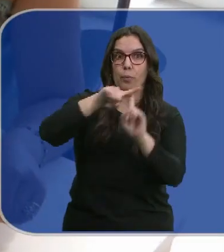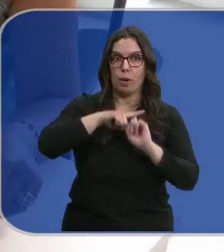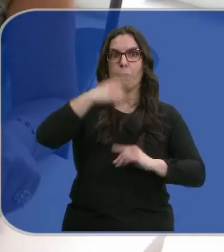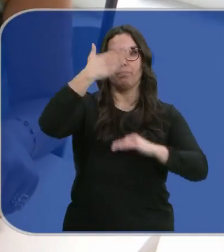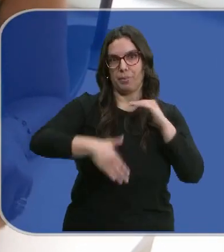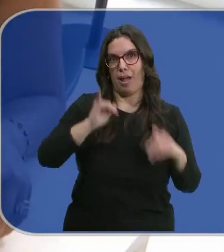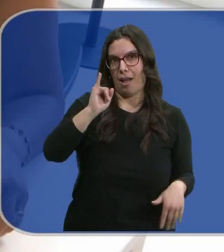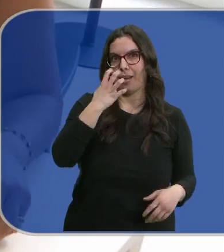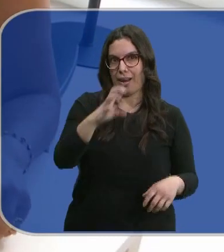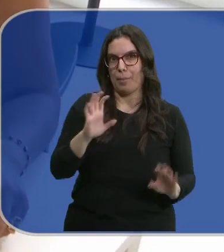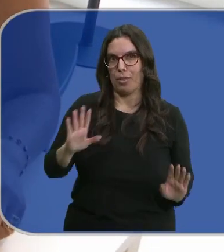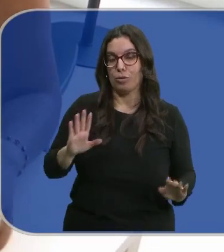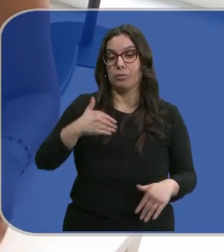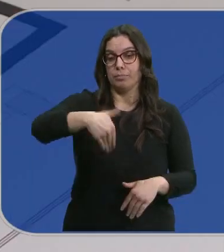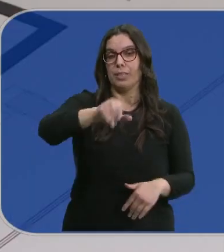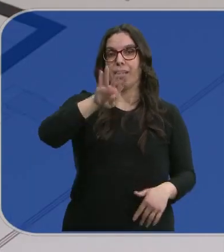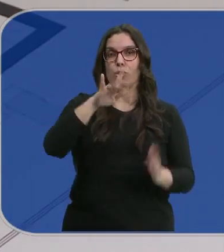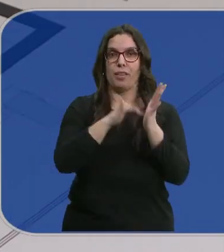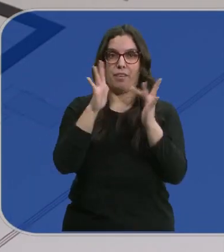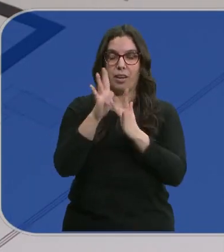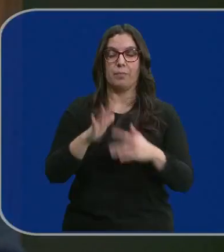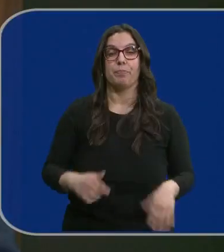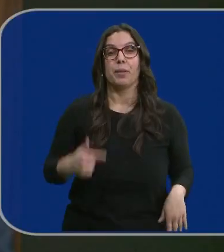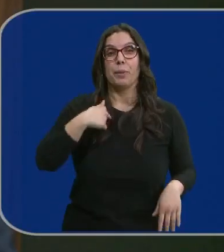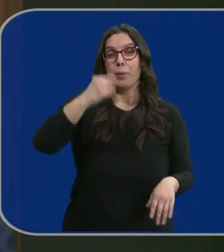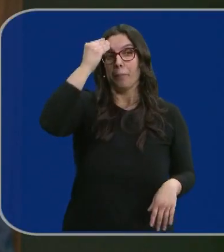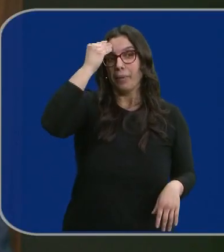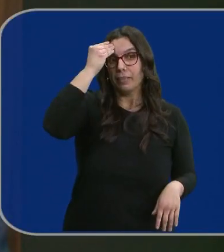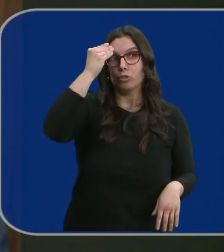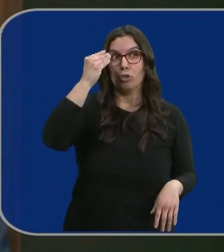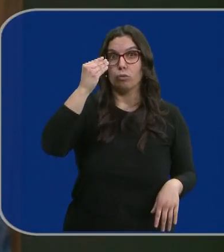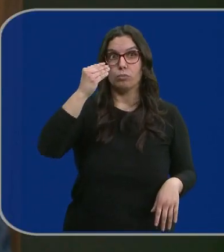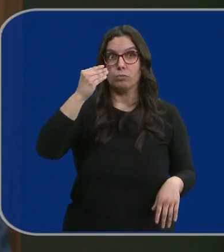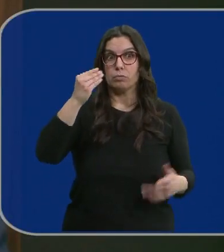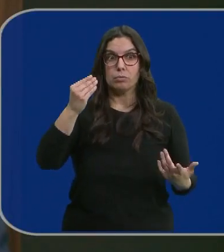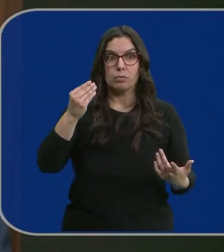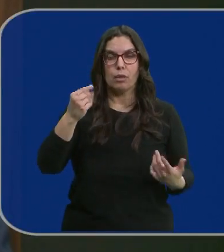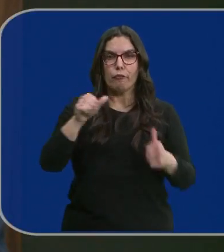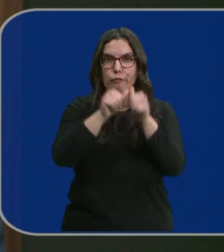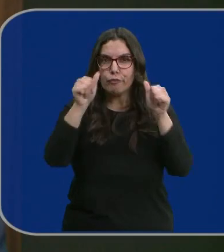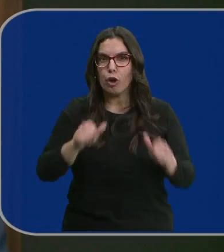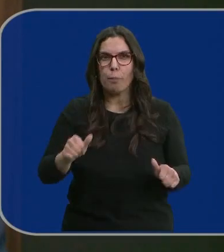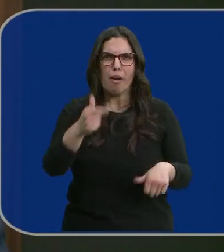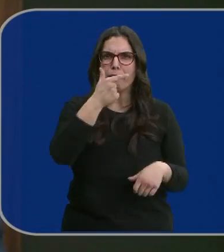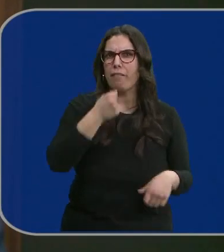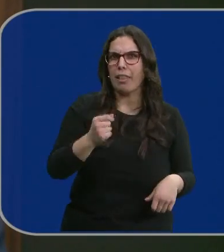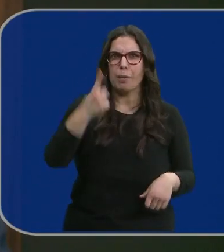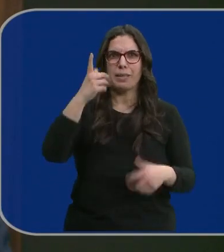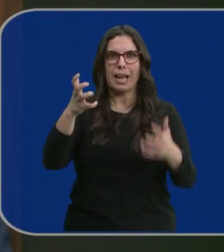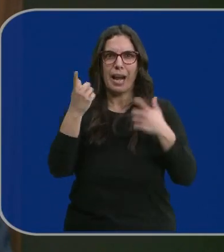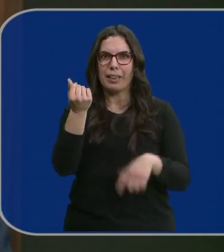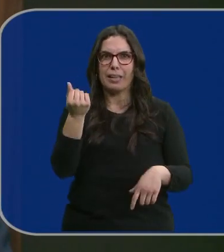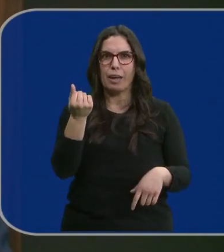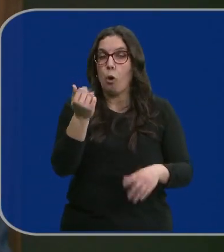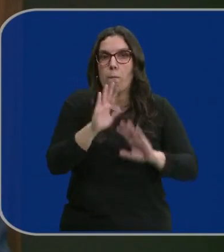tiene fecha de caducidad, el próximo 14 de abril. Creo que no he visto en mi vida una manera más fácil de ganar